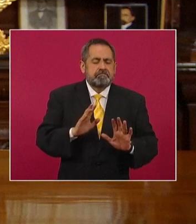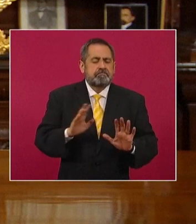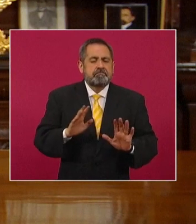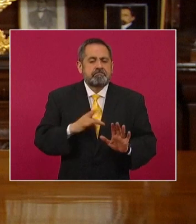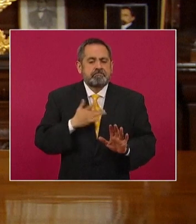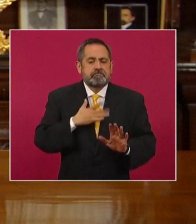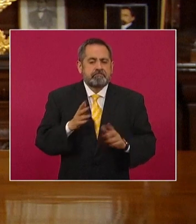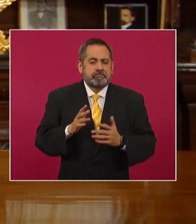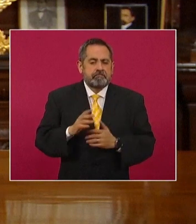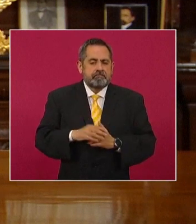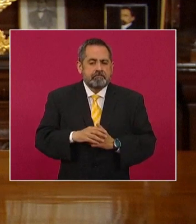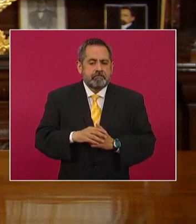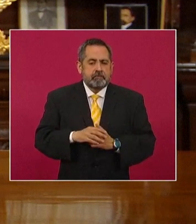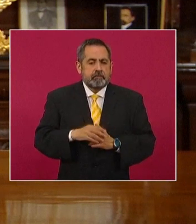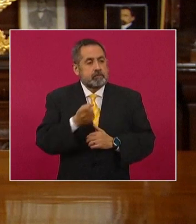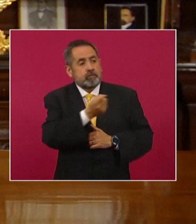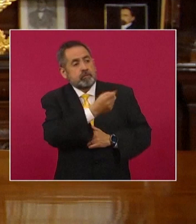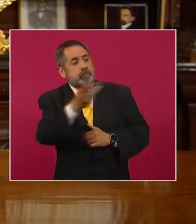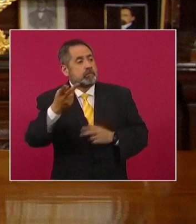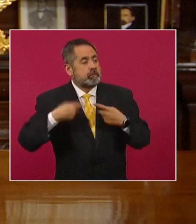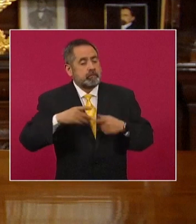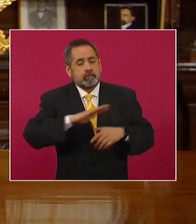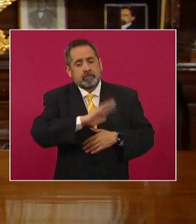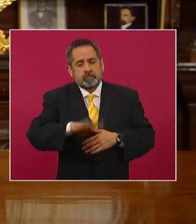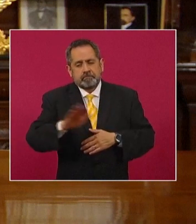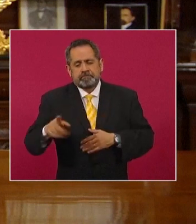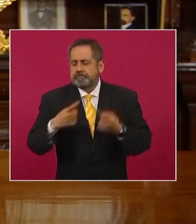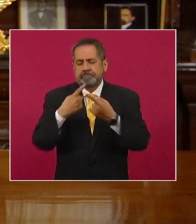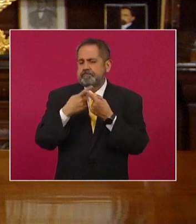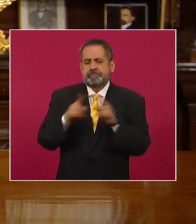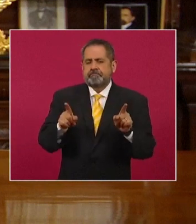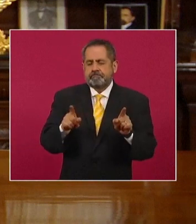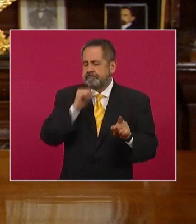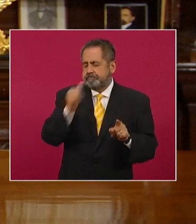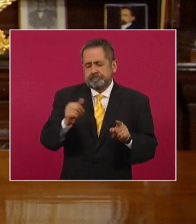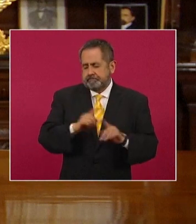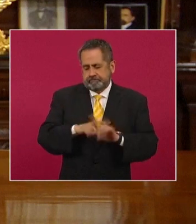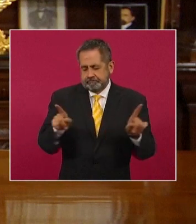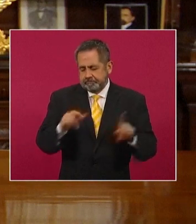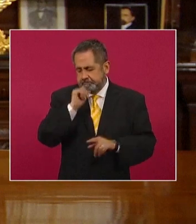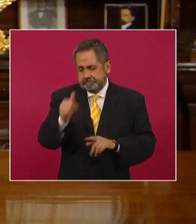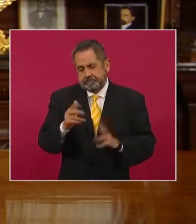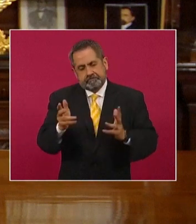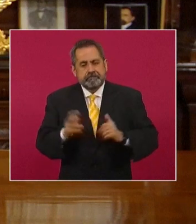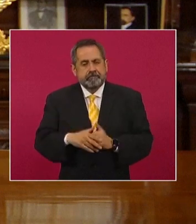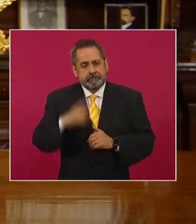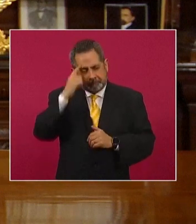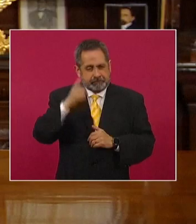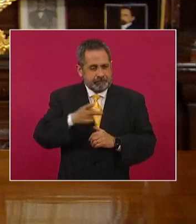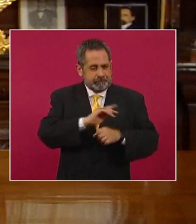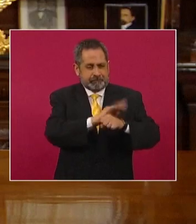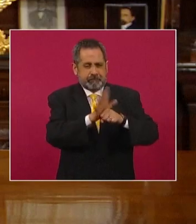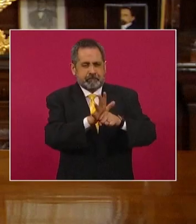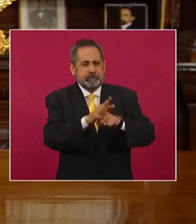con pérdidas de vidas humanas esto es distinto yo diría que este virus va de